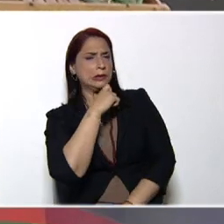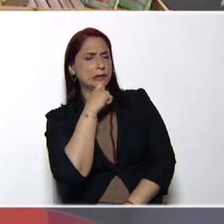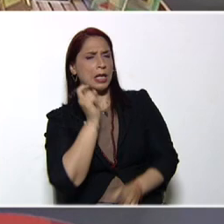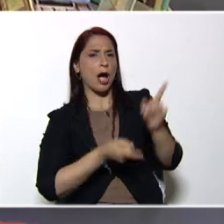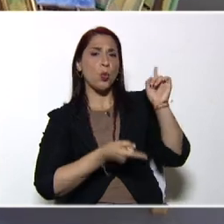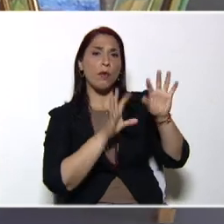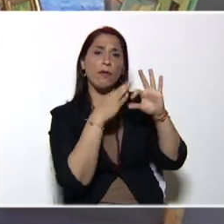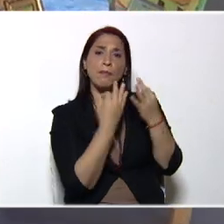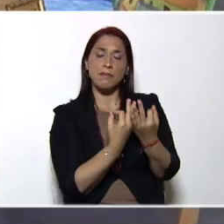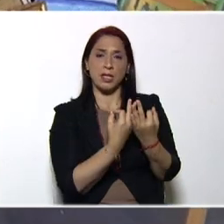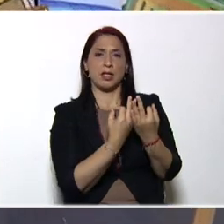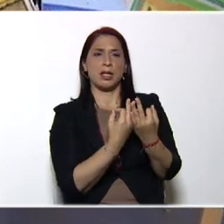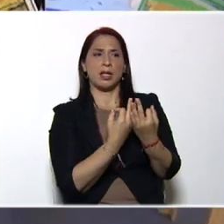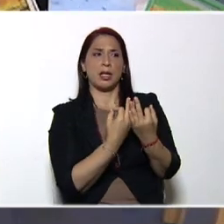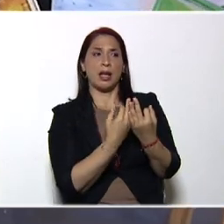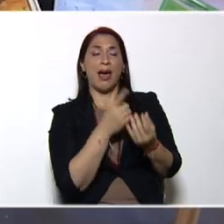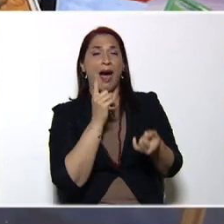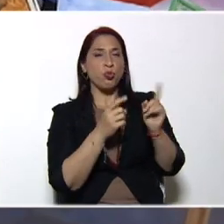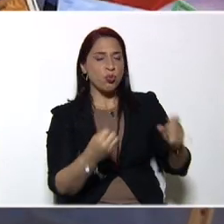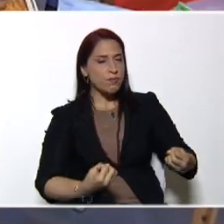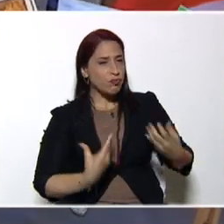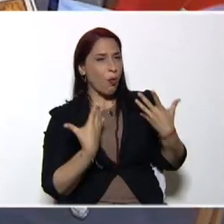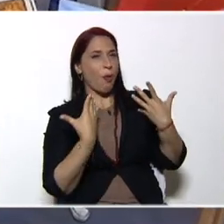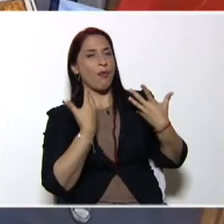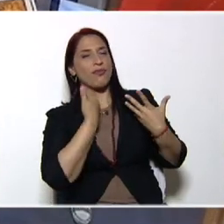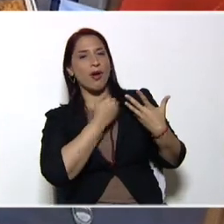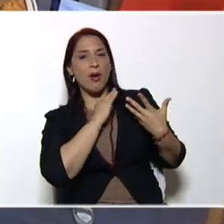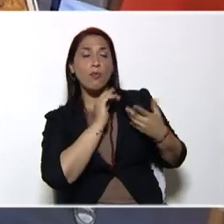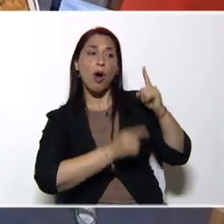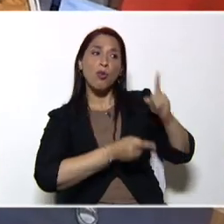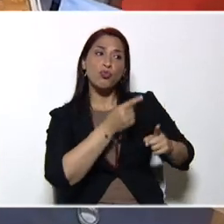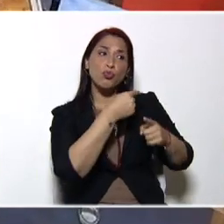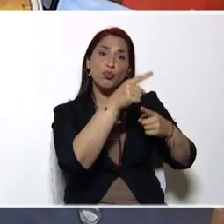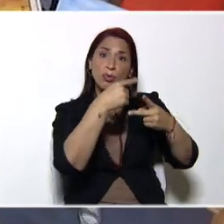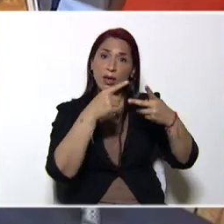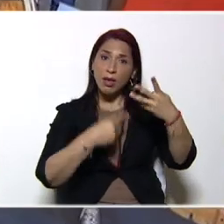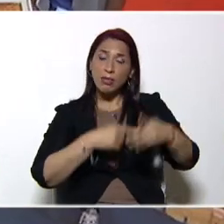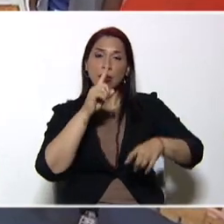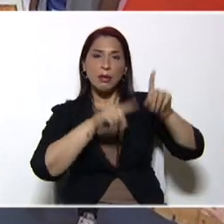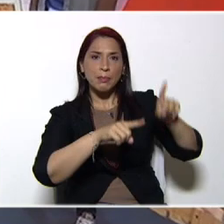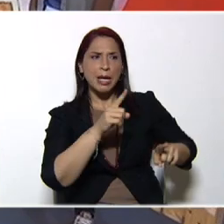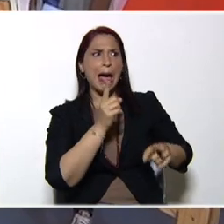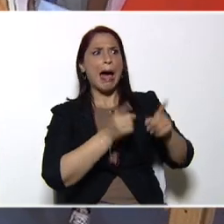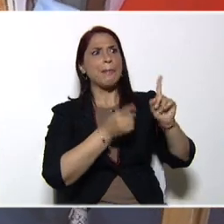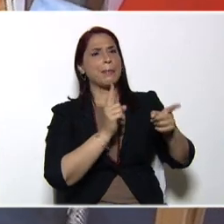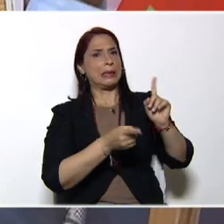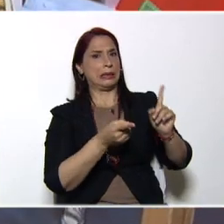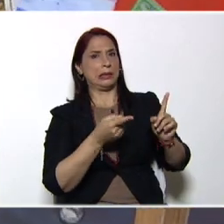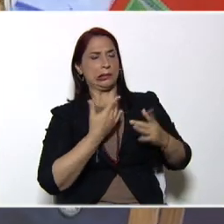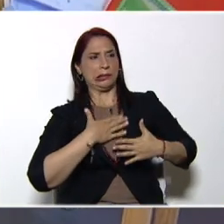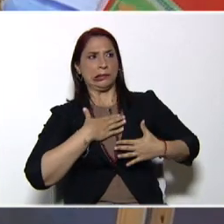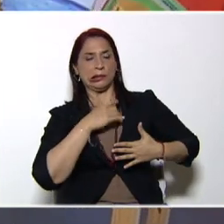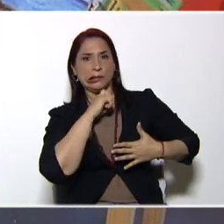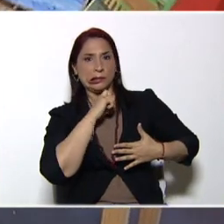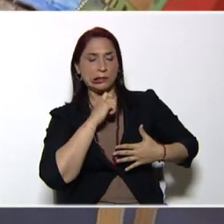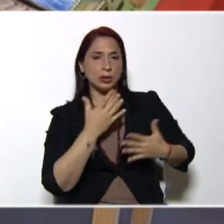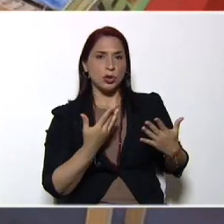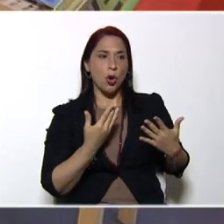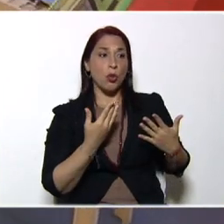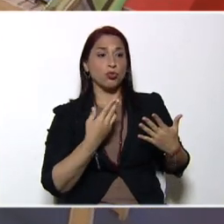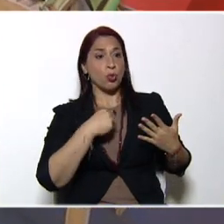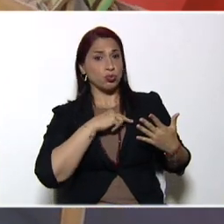algunos familiares que pueden estar contagiados o algunos de ustedes también, y eso a veces nos pone tensos. En este caso, bueno, vamos